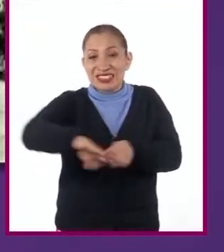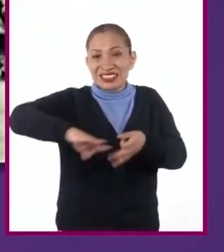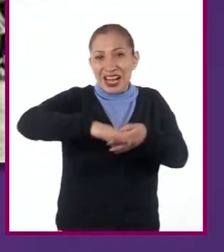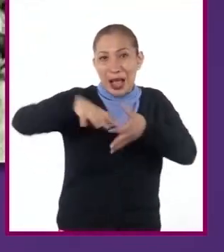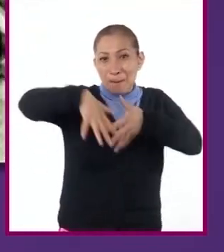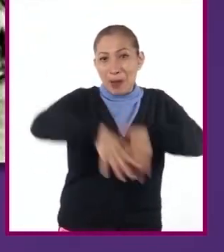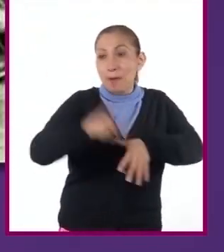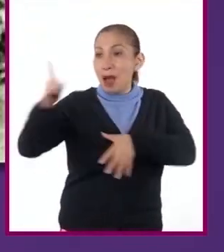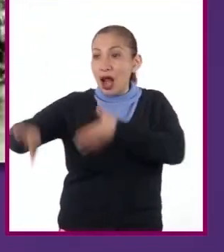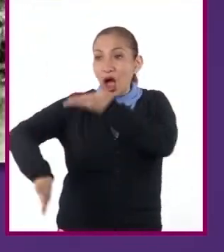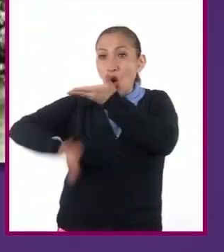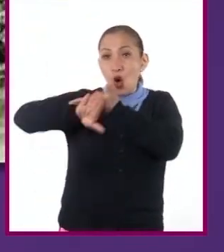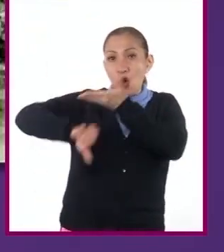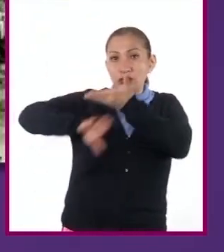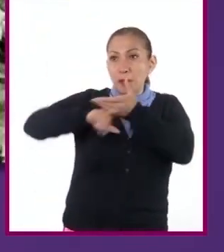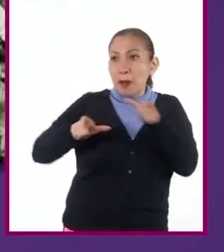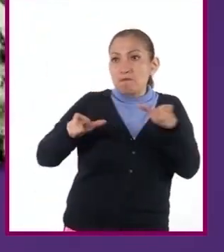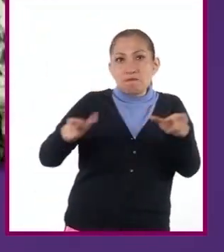corona.